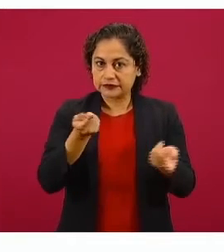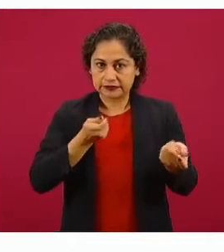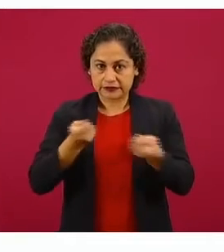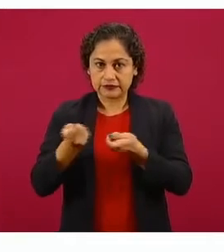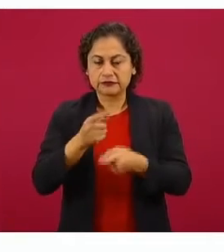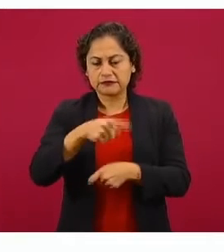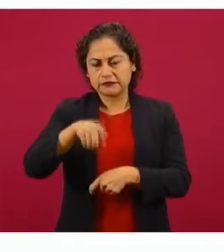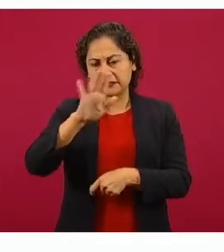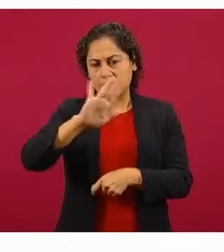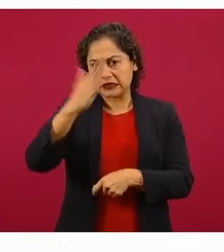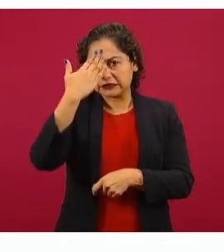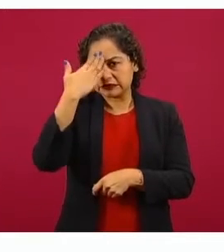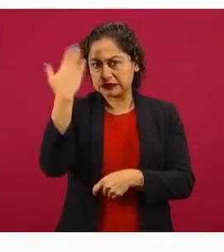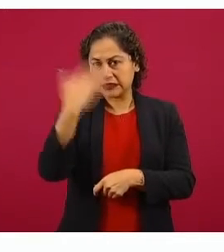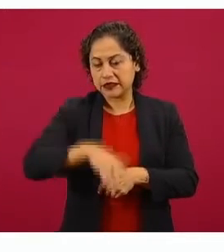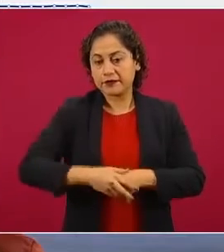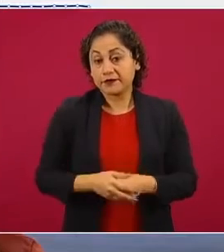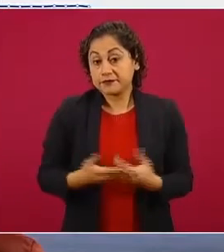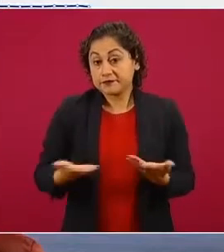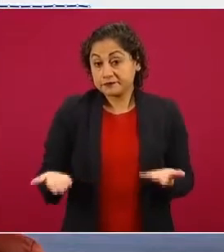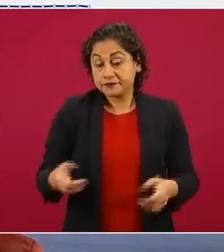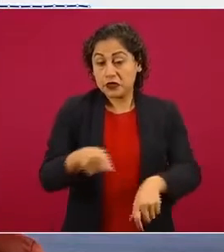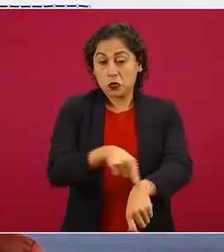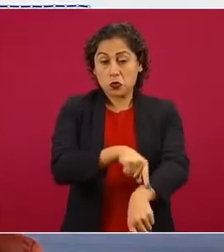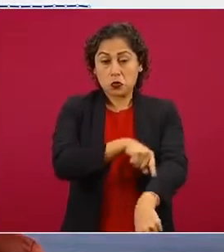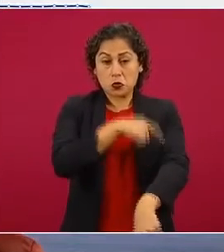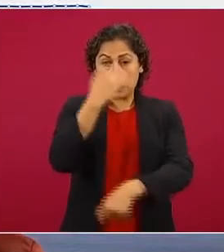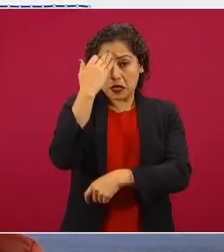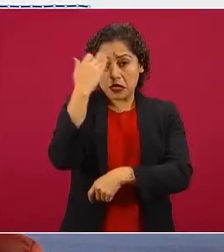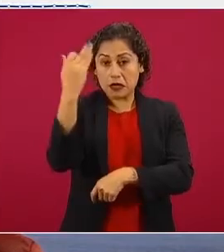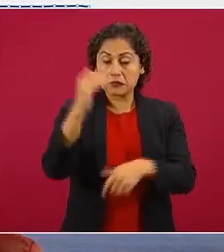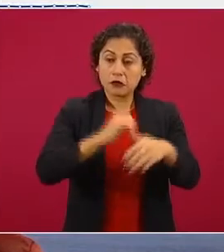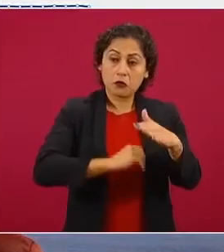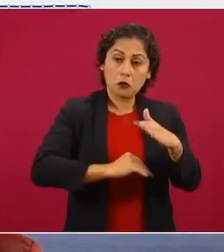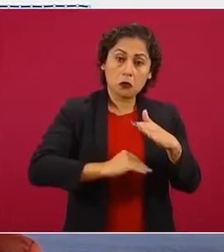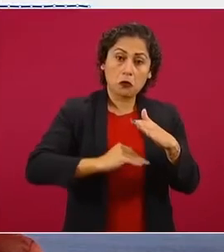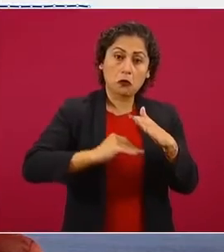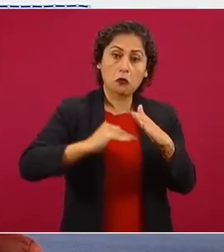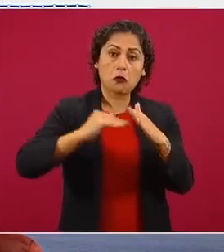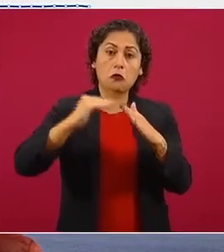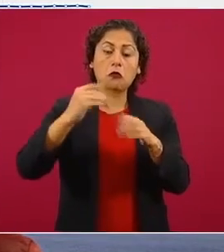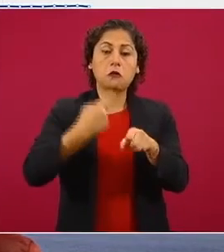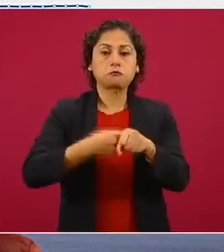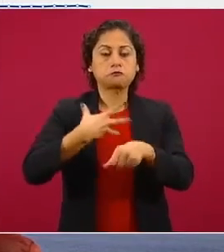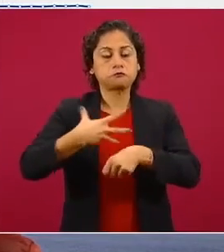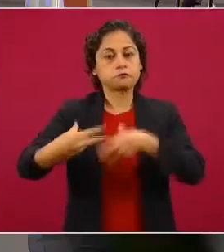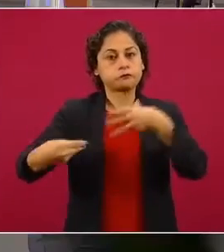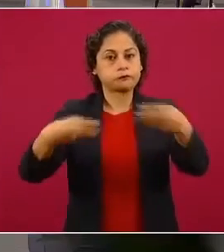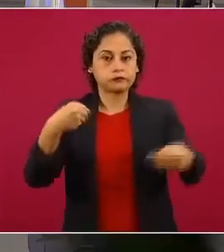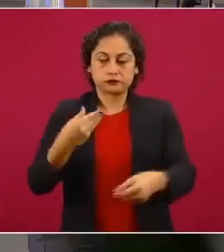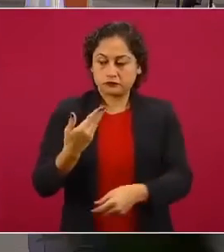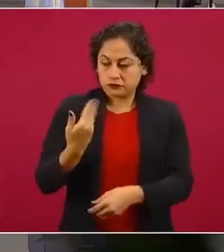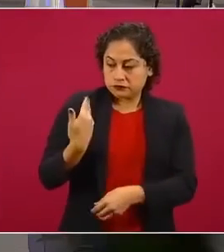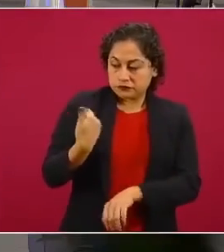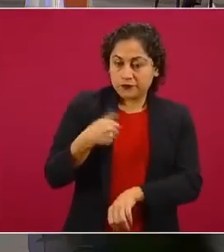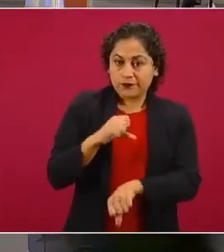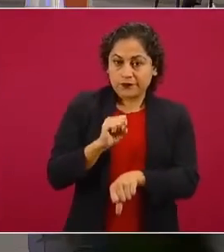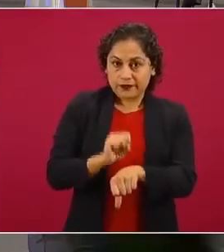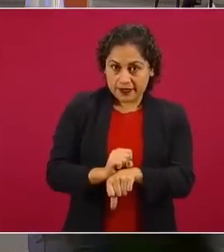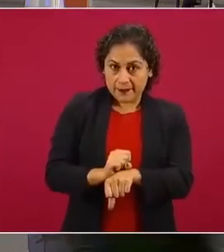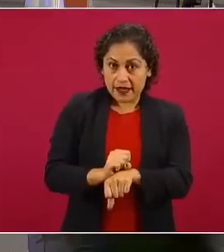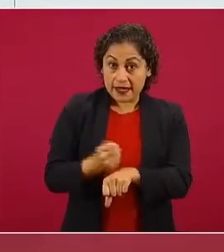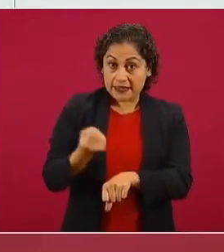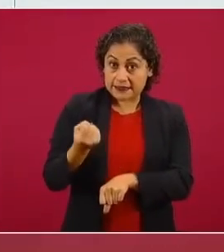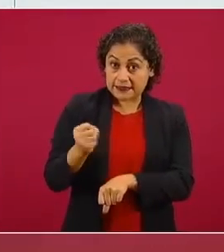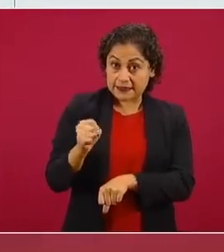conocidos en la epidemiología. Un largo periodo de meseta, pero con alta transmisión, y desde las semanas recientes, en la penúltima semana de